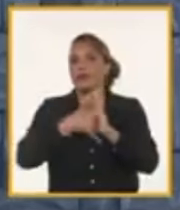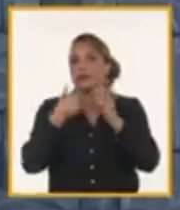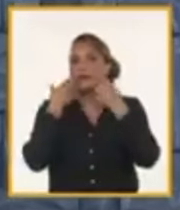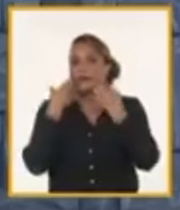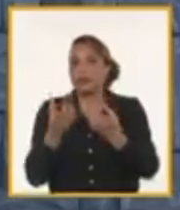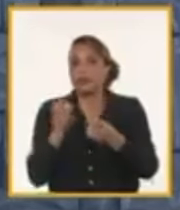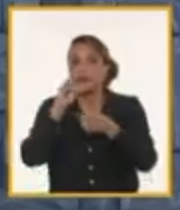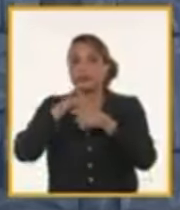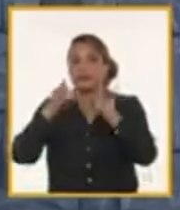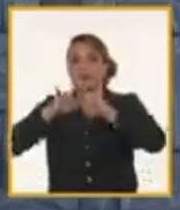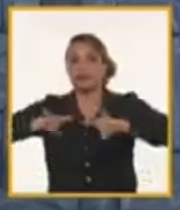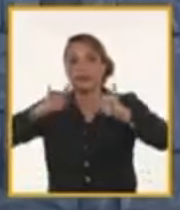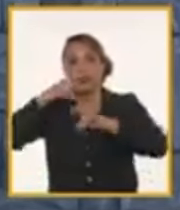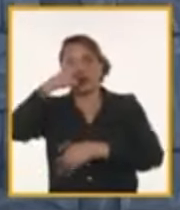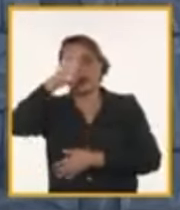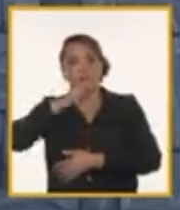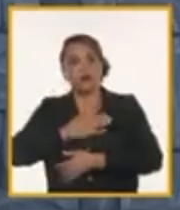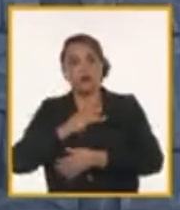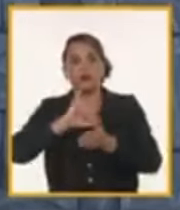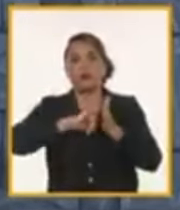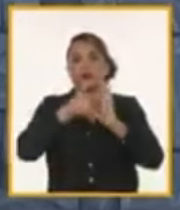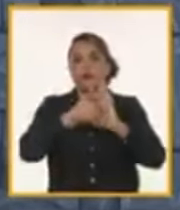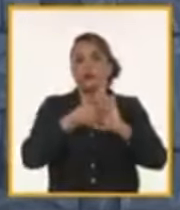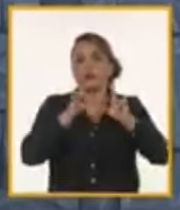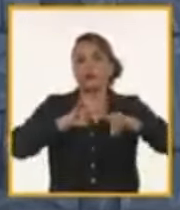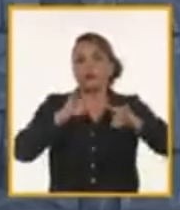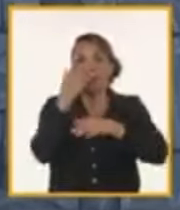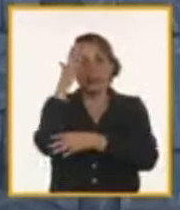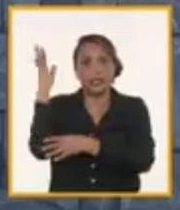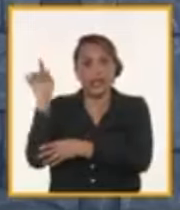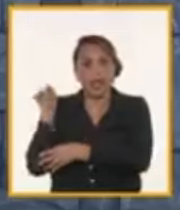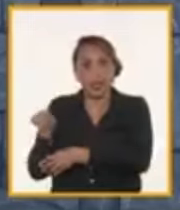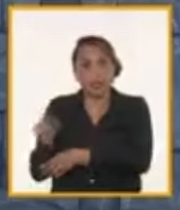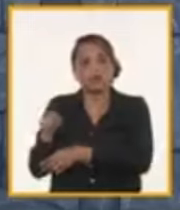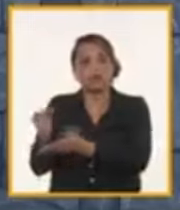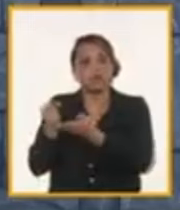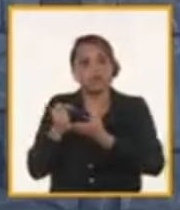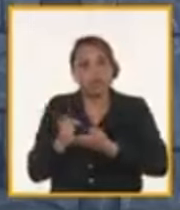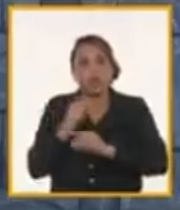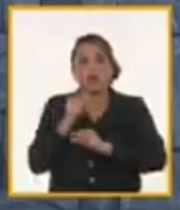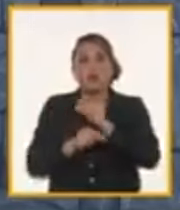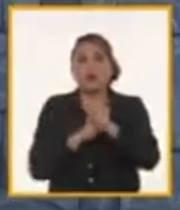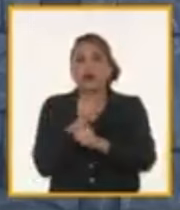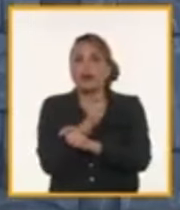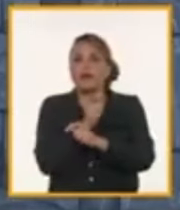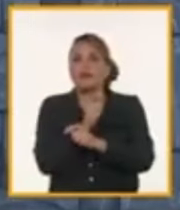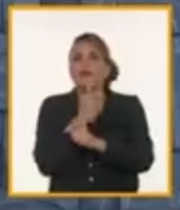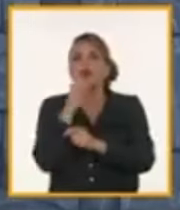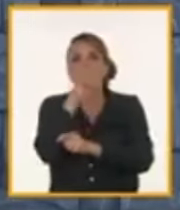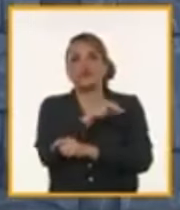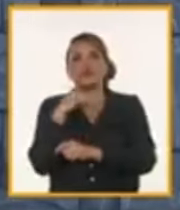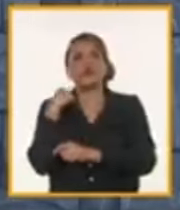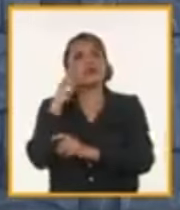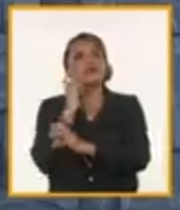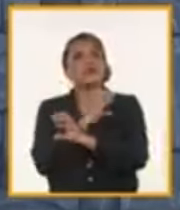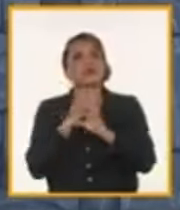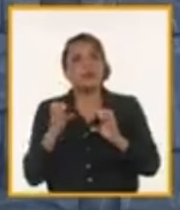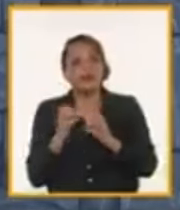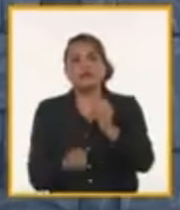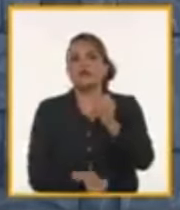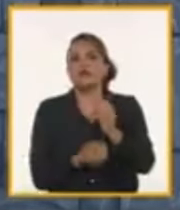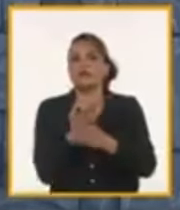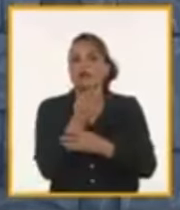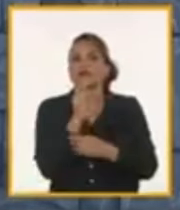universidades cubanas proyectos importantes con universidades extranjeras que nos ha permitido formar más de 12 doctores en ciencia en la temática en ciencias